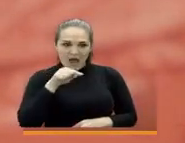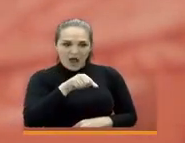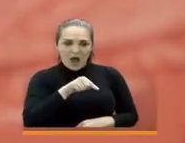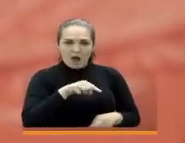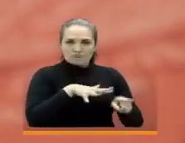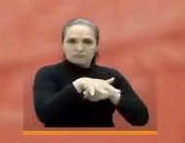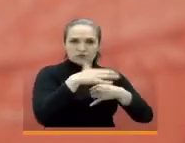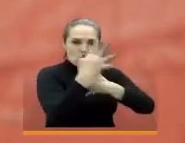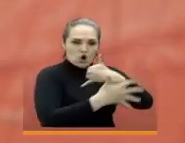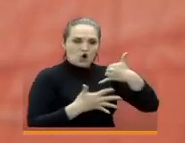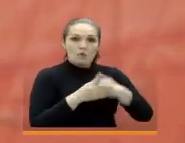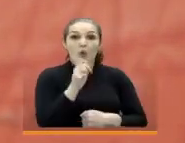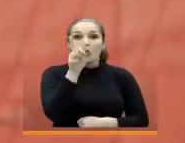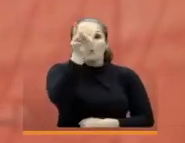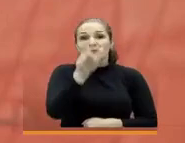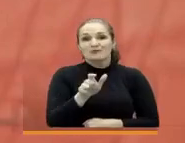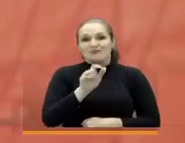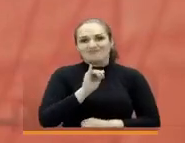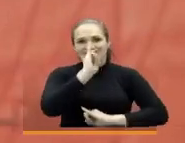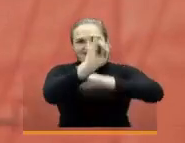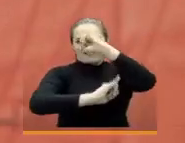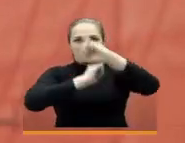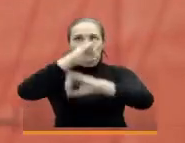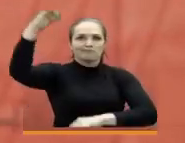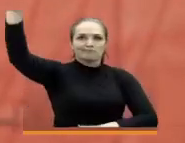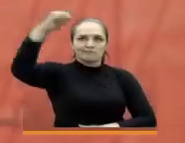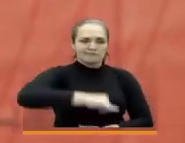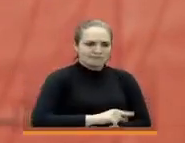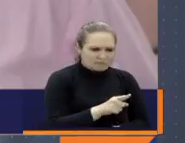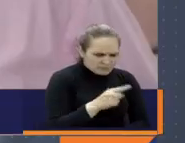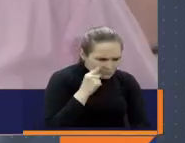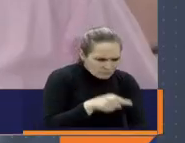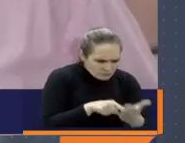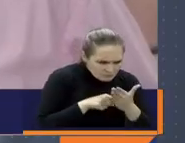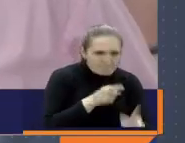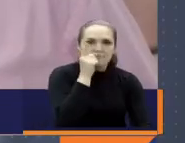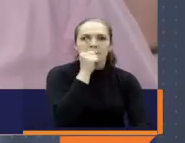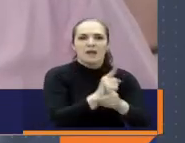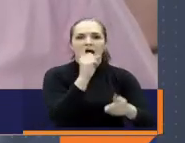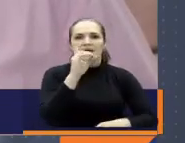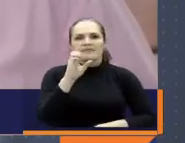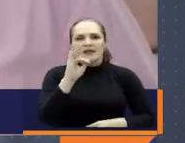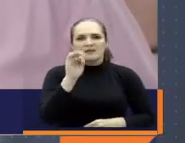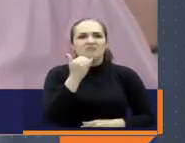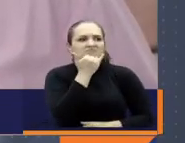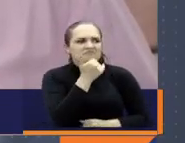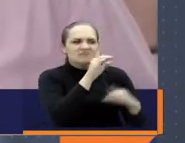que reportó síntomas. Carlos Gutiérrez, muy buenas tardes. Ya se conocen las conclusiones del encuentro.